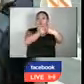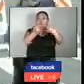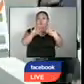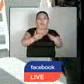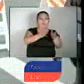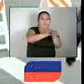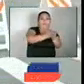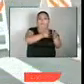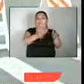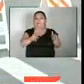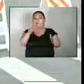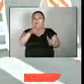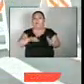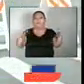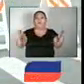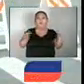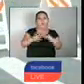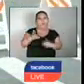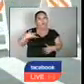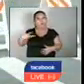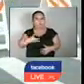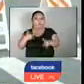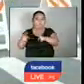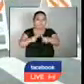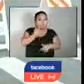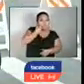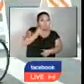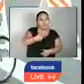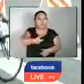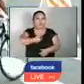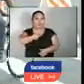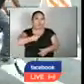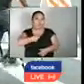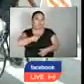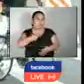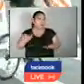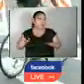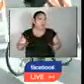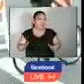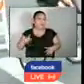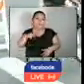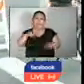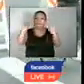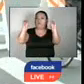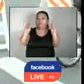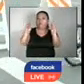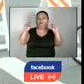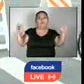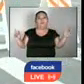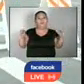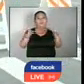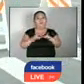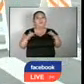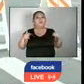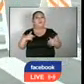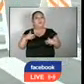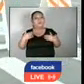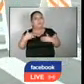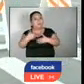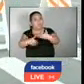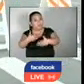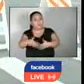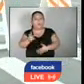días transcurridos. Nosotros les estaremos llevando todos los pormenores en cuanto a esta y otras informaciones que también irán